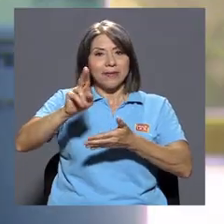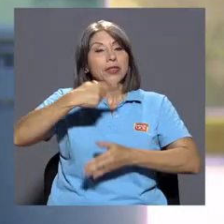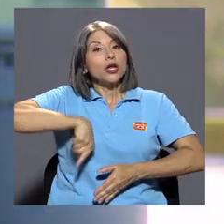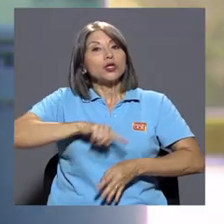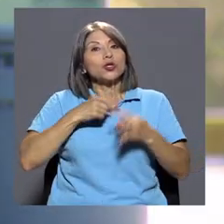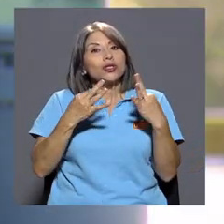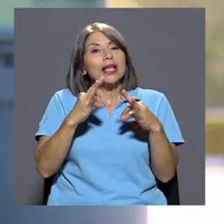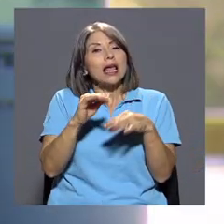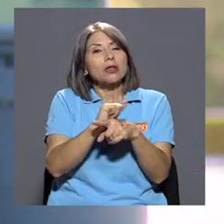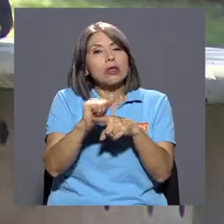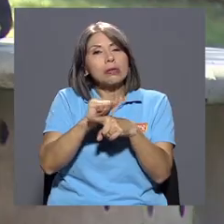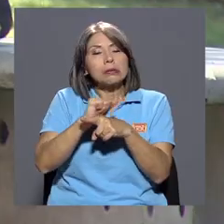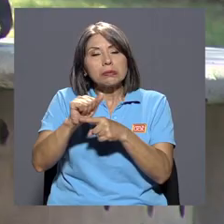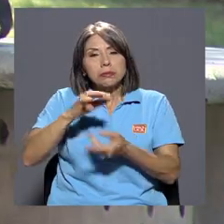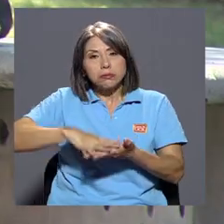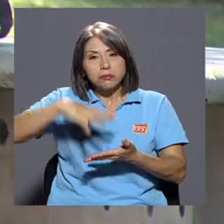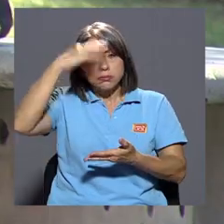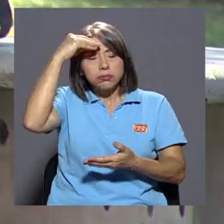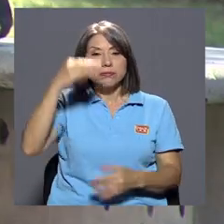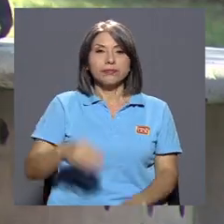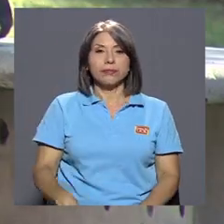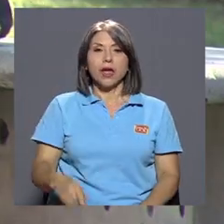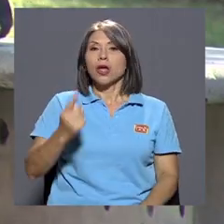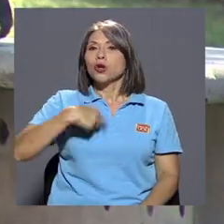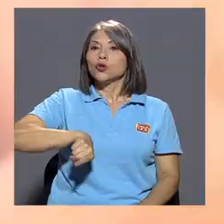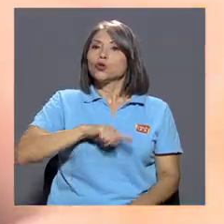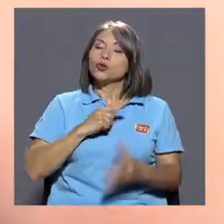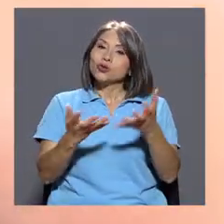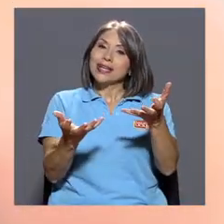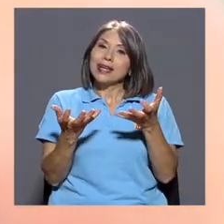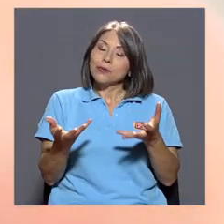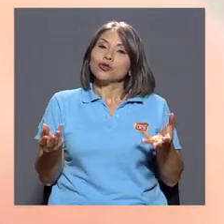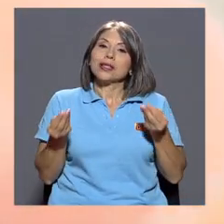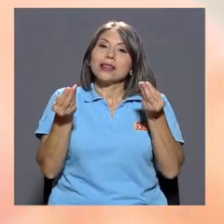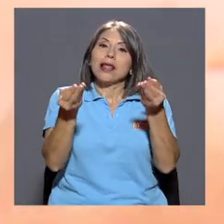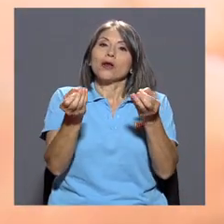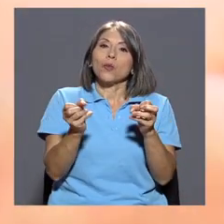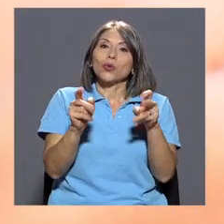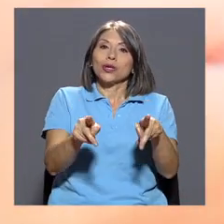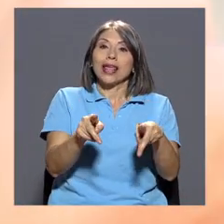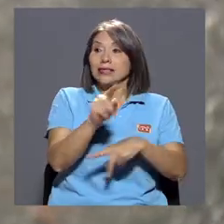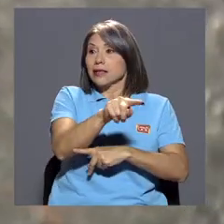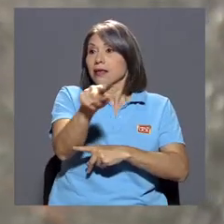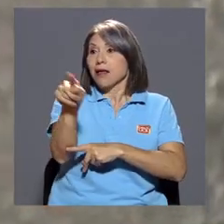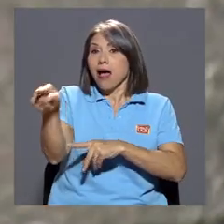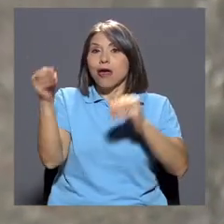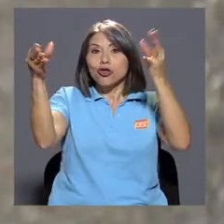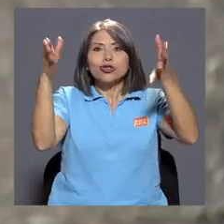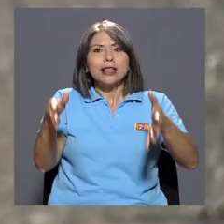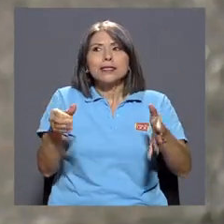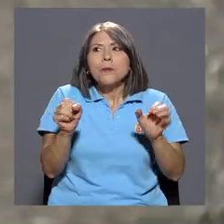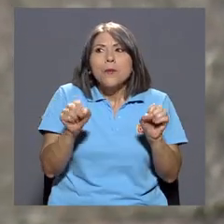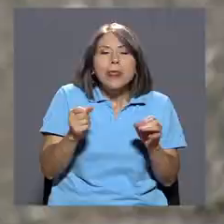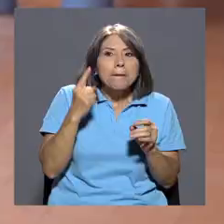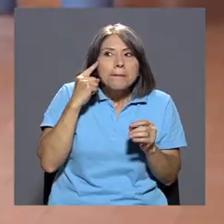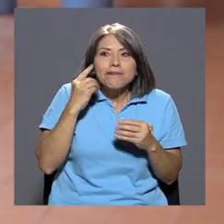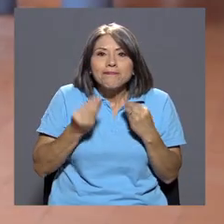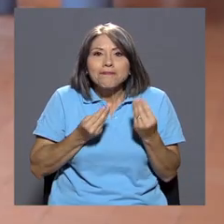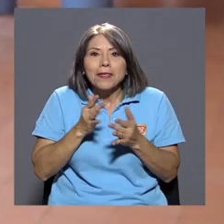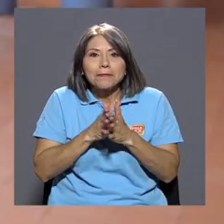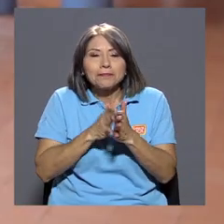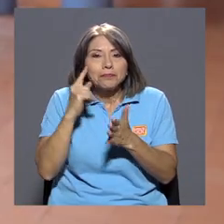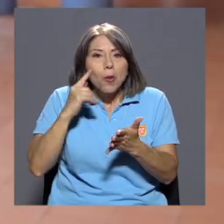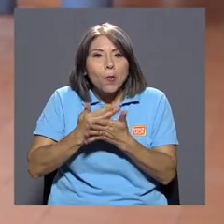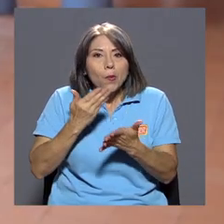de formación. Lo que nosotros queremos es establecer espacios para que los docentes se atrevan a experimentar, se atrevan a probar cosas nuevas, que